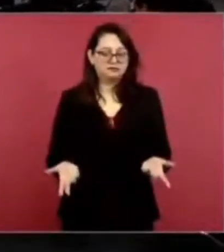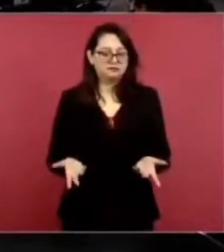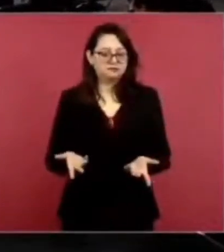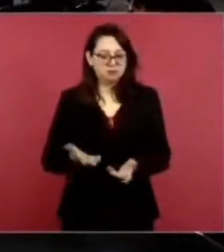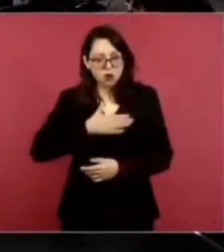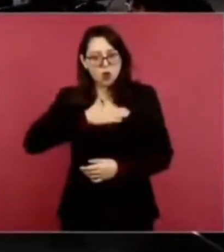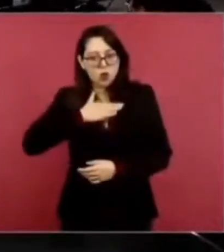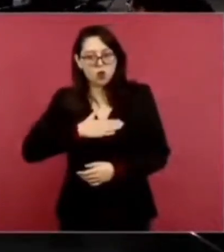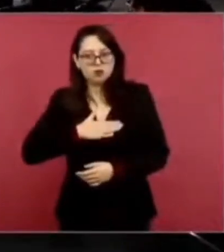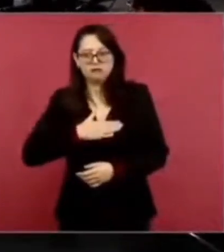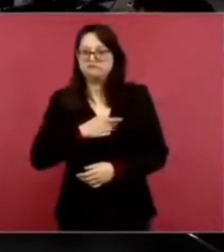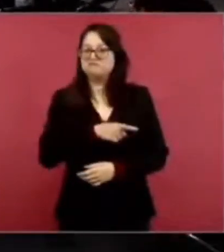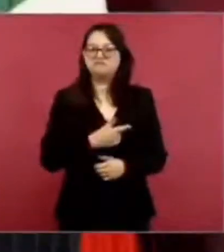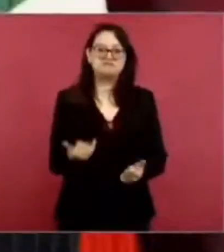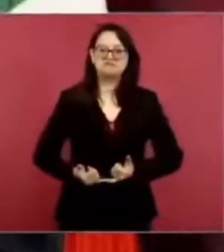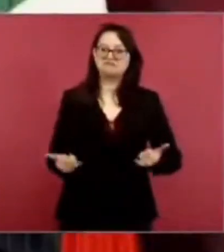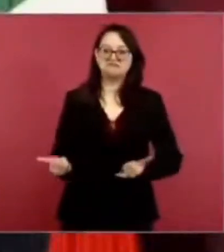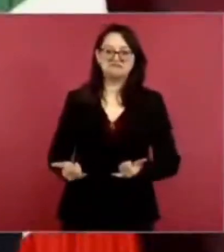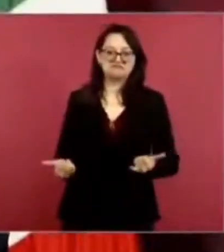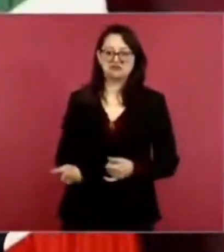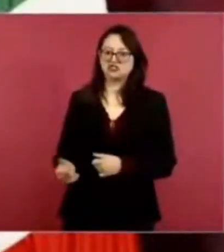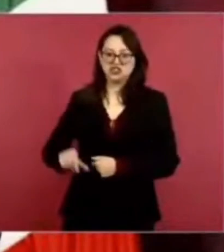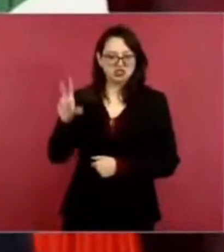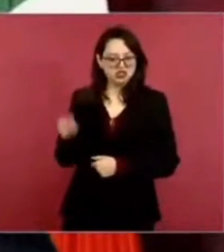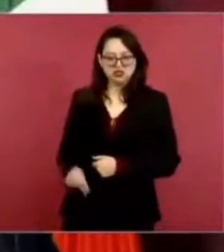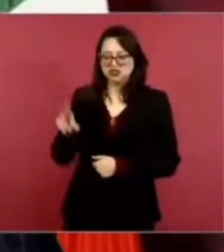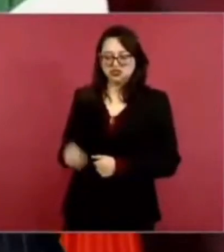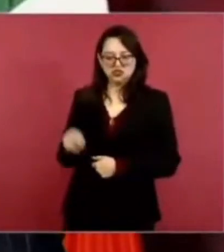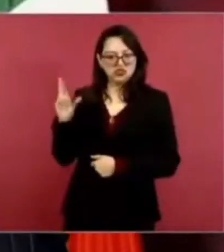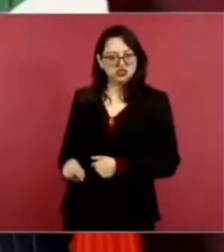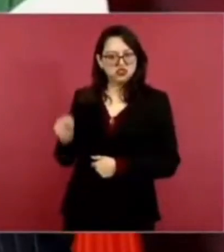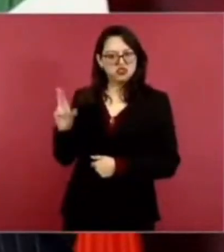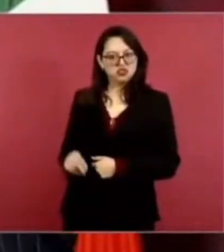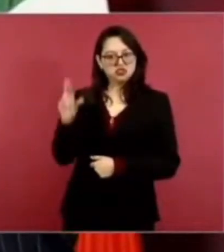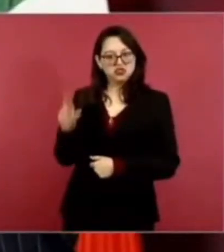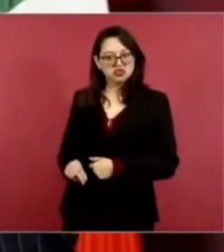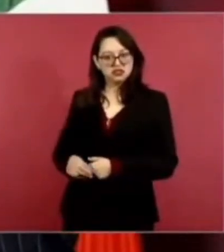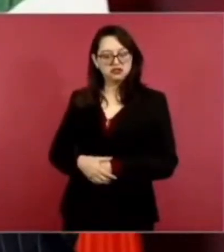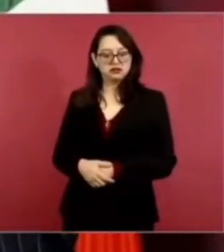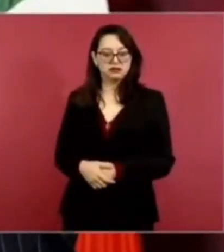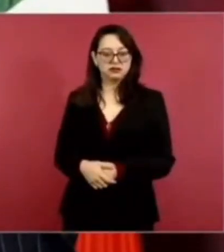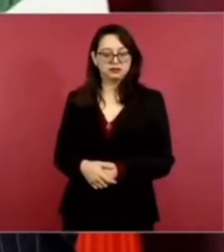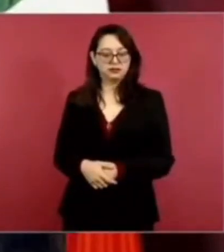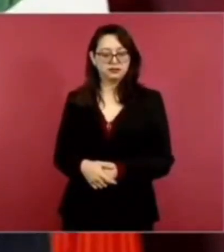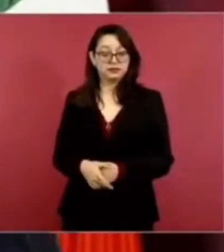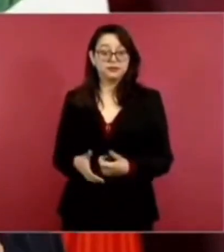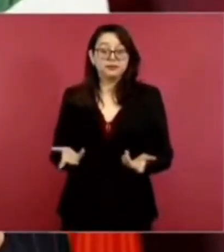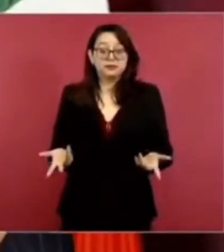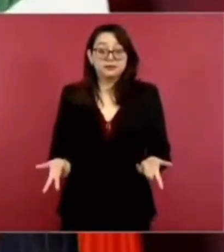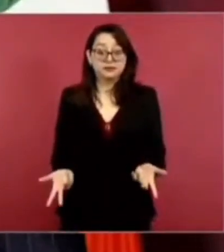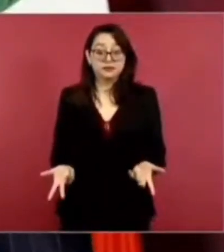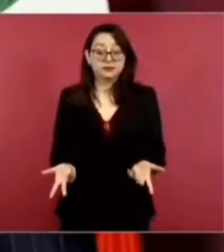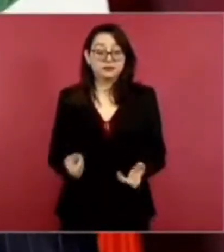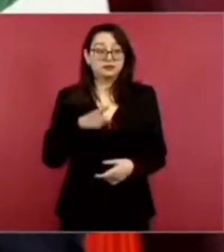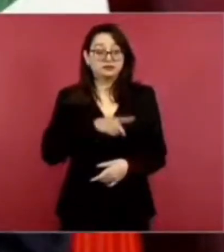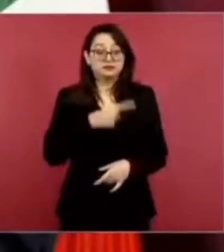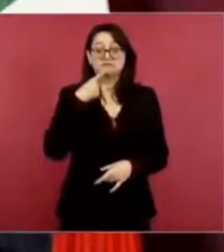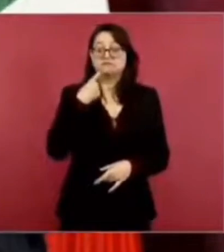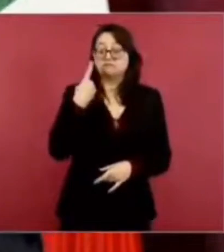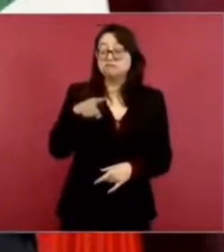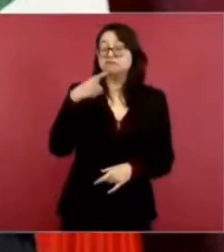Pliego, que no es un asunto personal, él dice, fue una injusticia, ni siquiera fue